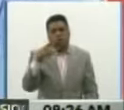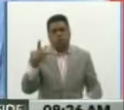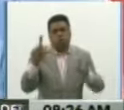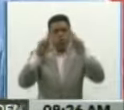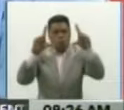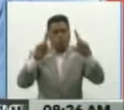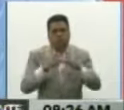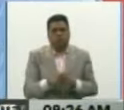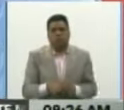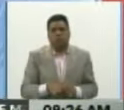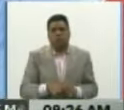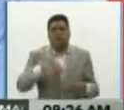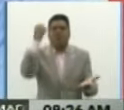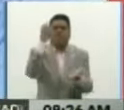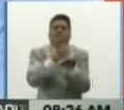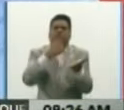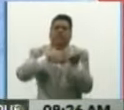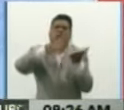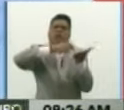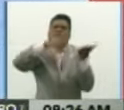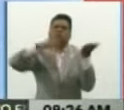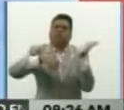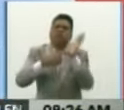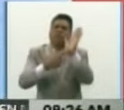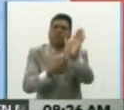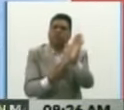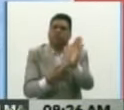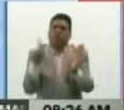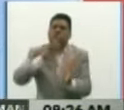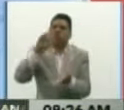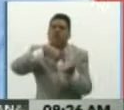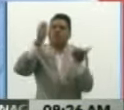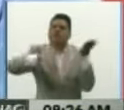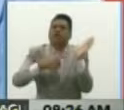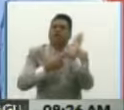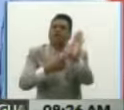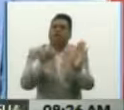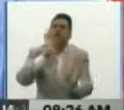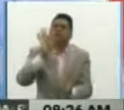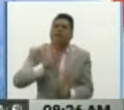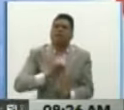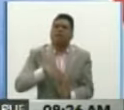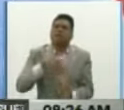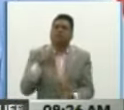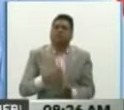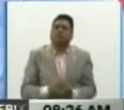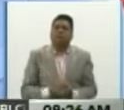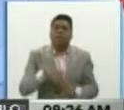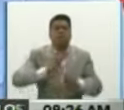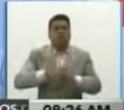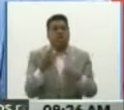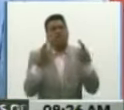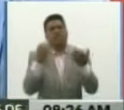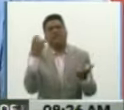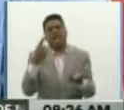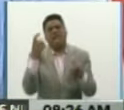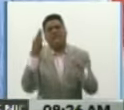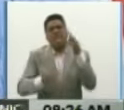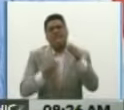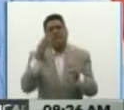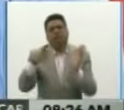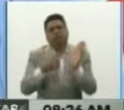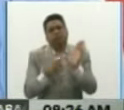firmado y sellado, y no firma la señora, no firma, para hacer constancia que esto es ilegal. ¿Cómo va a ser ilegal si el